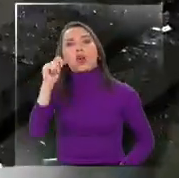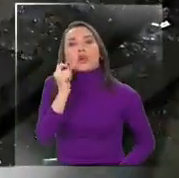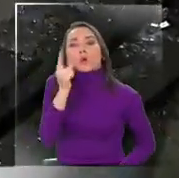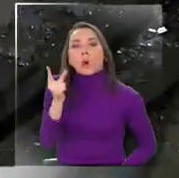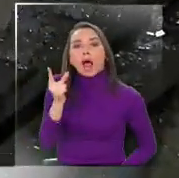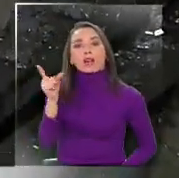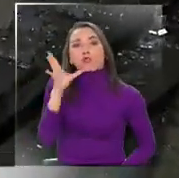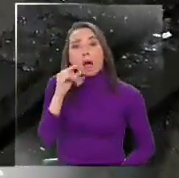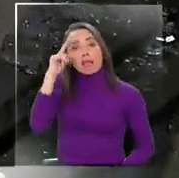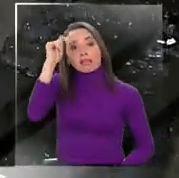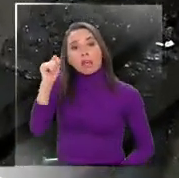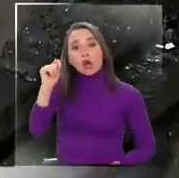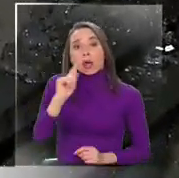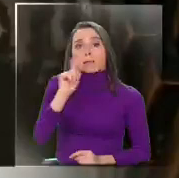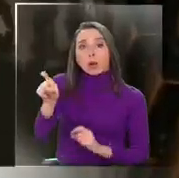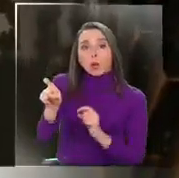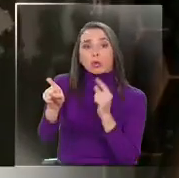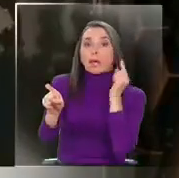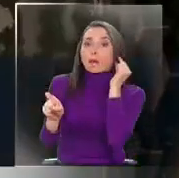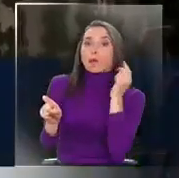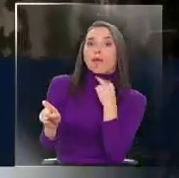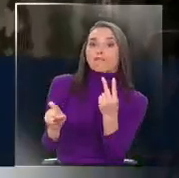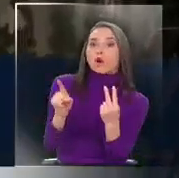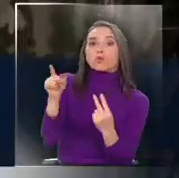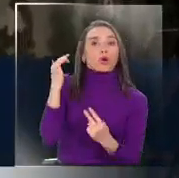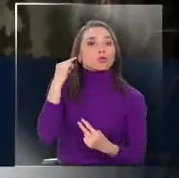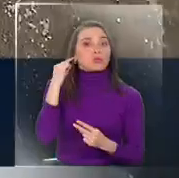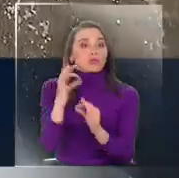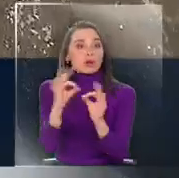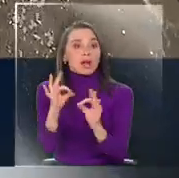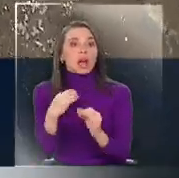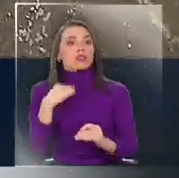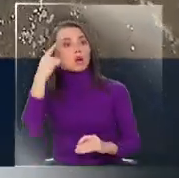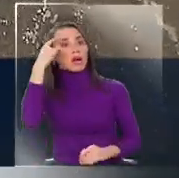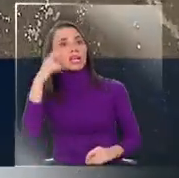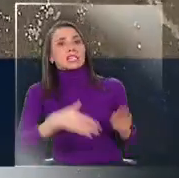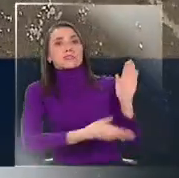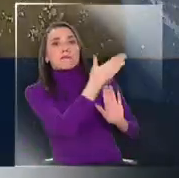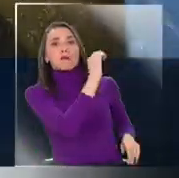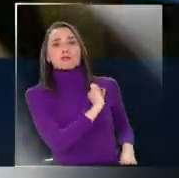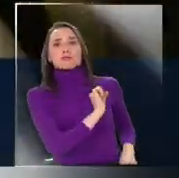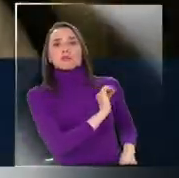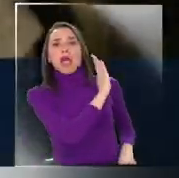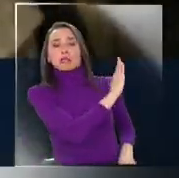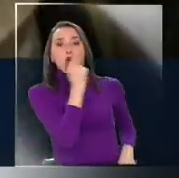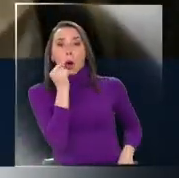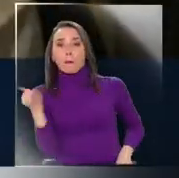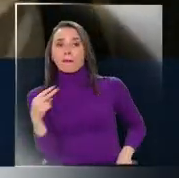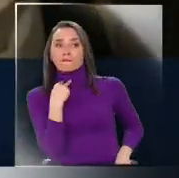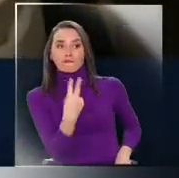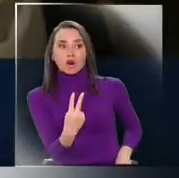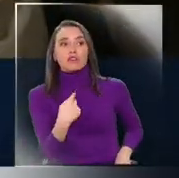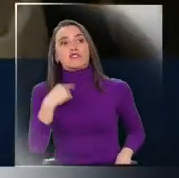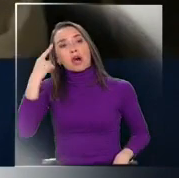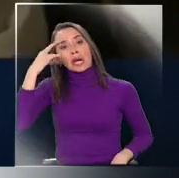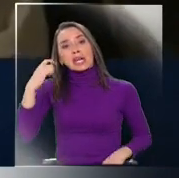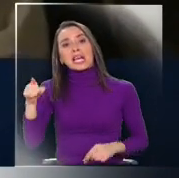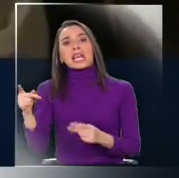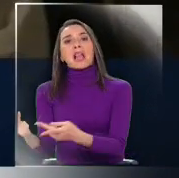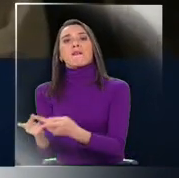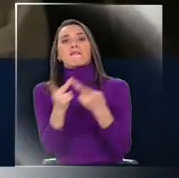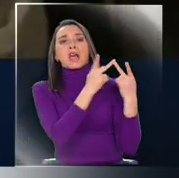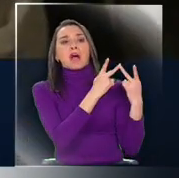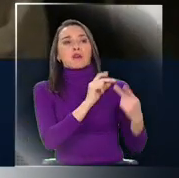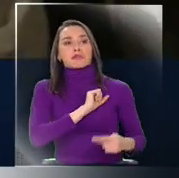tenéis ni una hipótesis. ¿No escuchaste nada? Yo creo que tiene que estar en Santiago. O sea, yo creo que viajó a Santiago. Ese